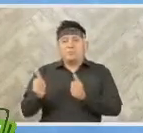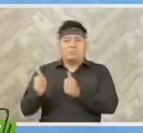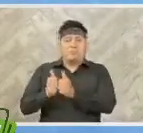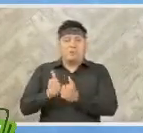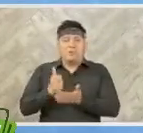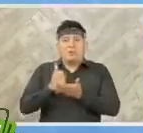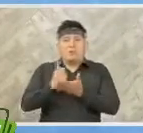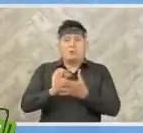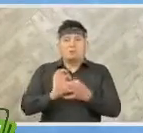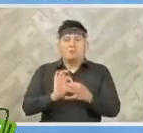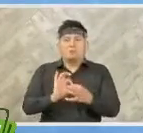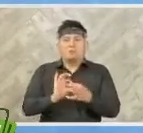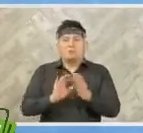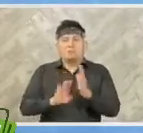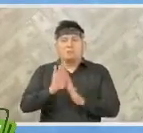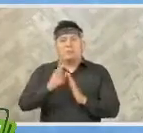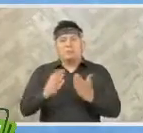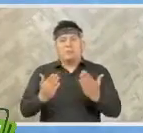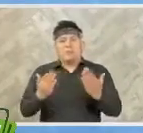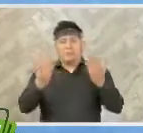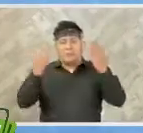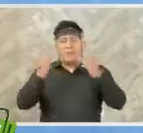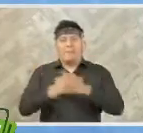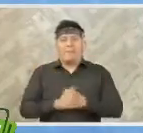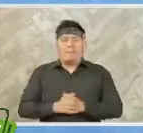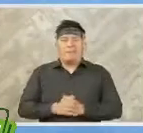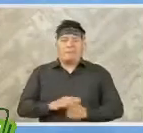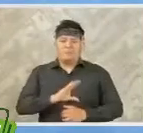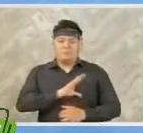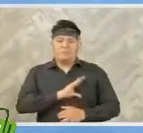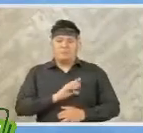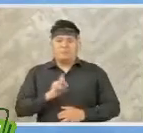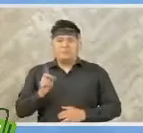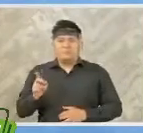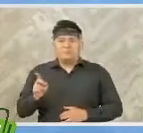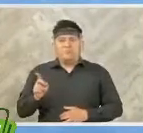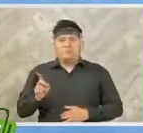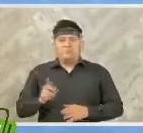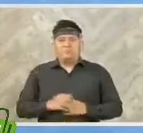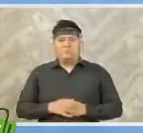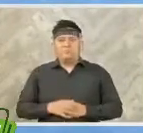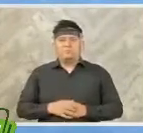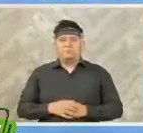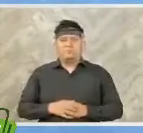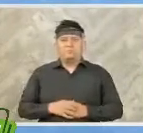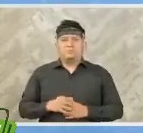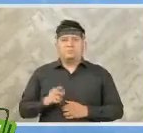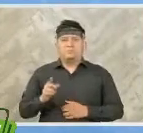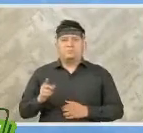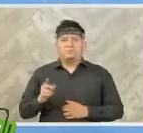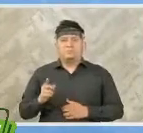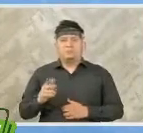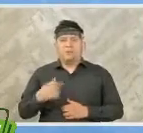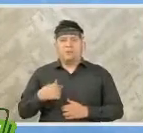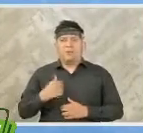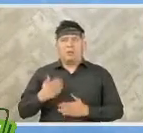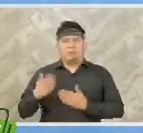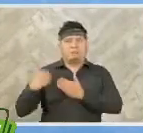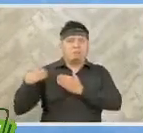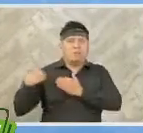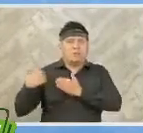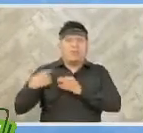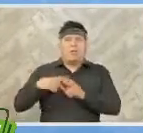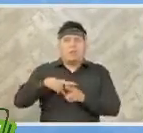el acompañante para que ese desarrollo se dé, pero no debe ser la alcaldía la que jale del caballo, jale del